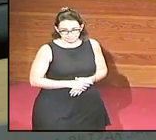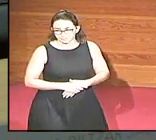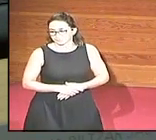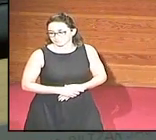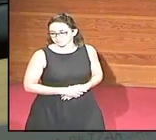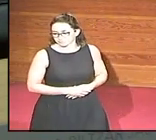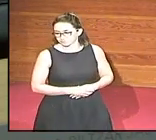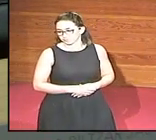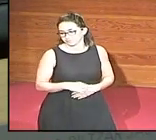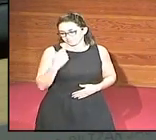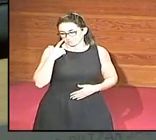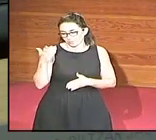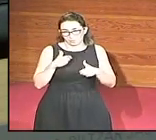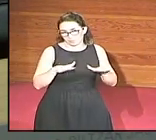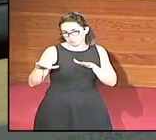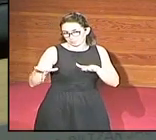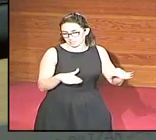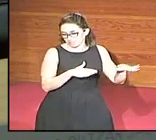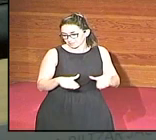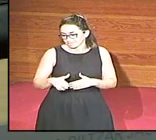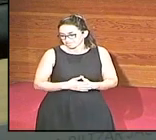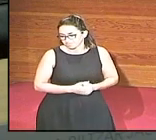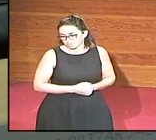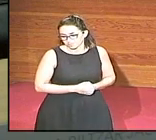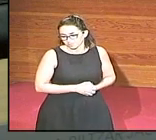Ni a llevarse los patines de hielo.